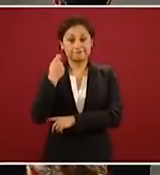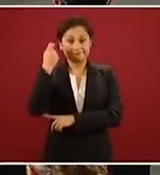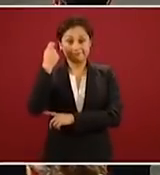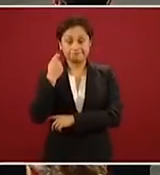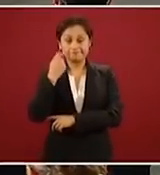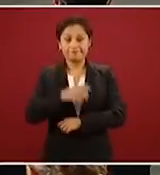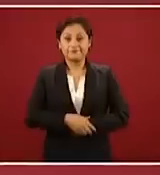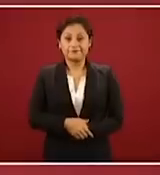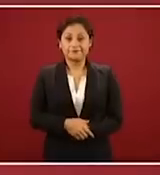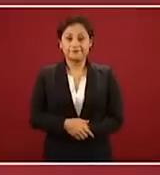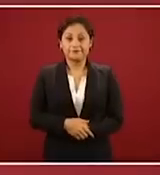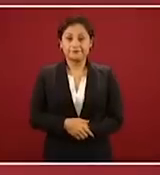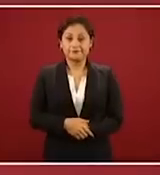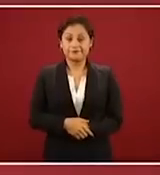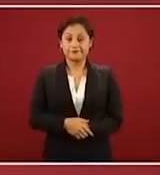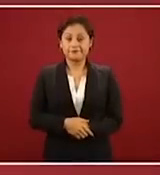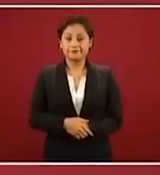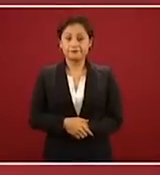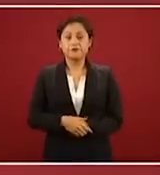El hecho de estar aquí,